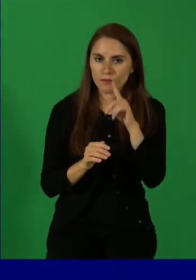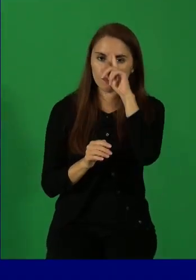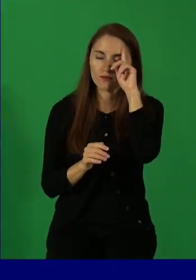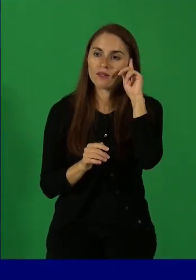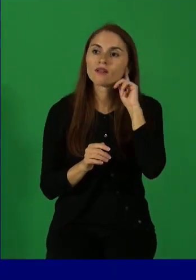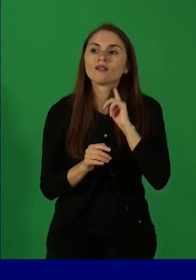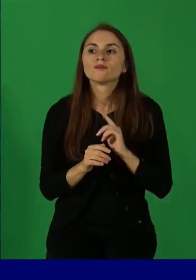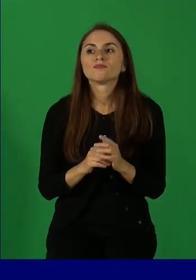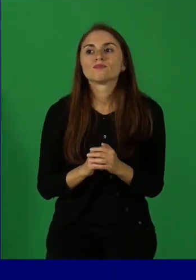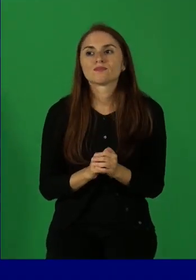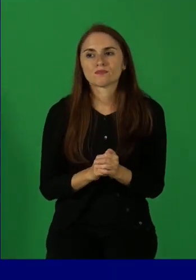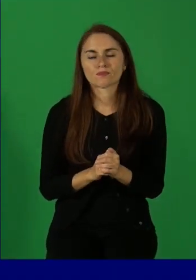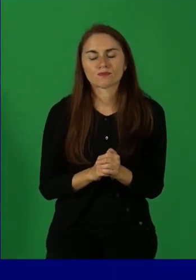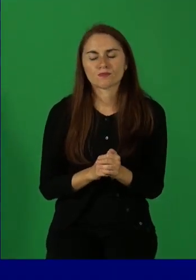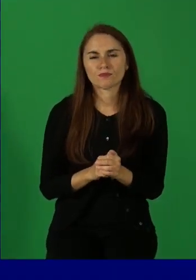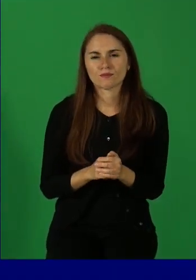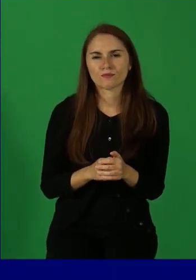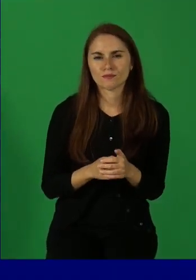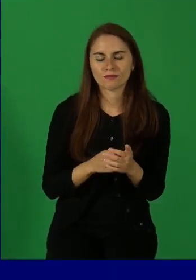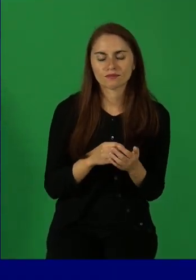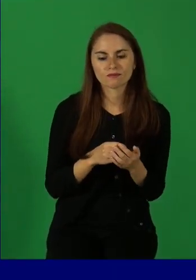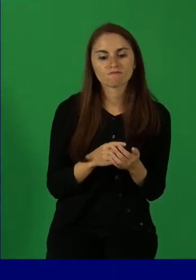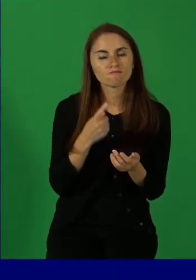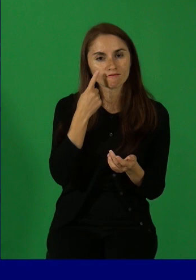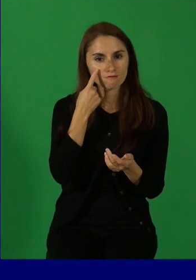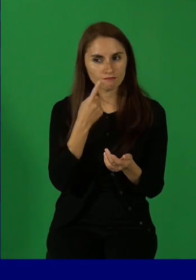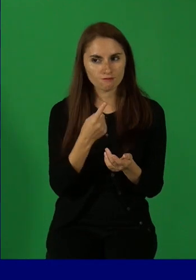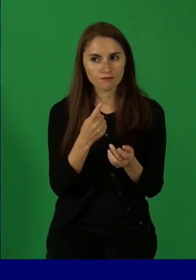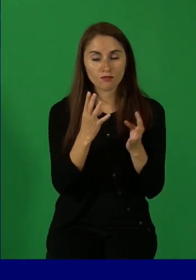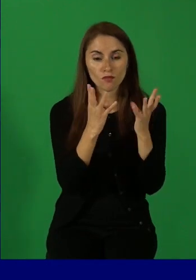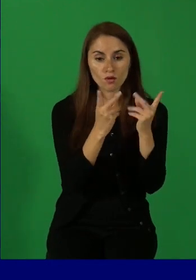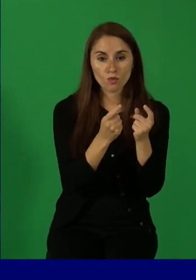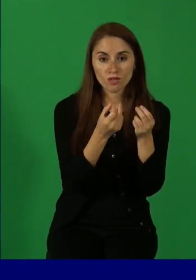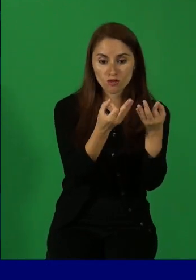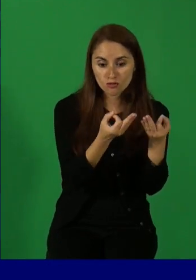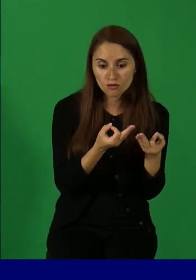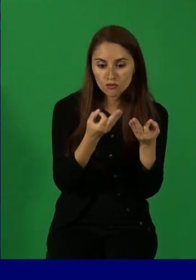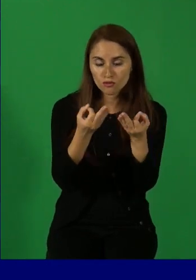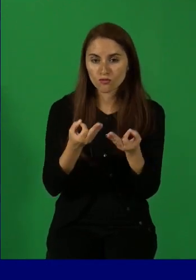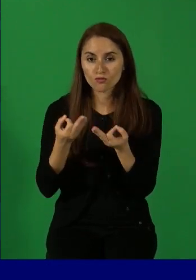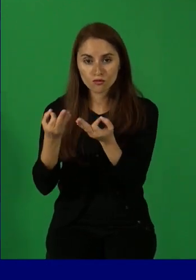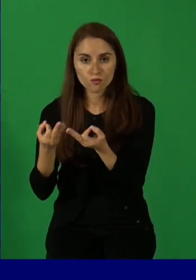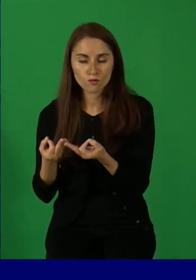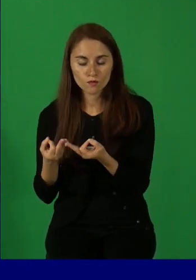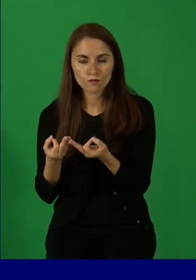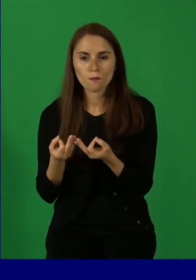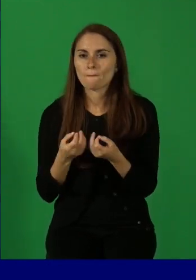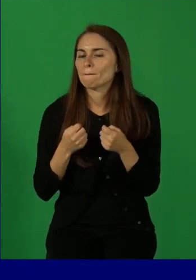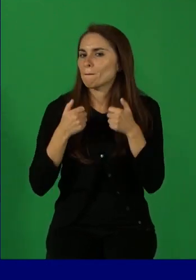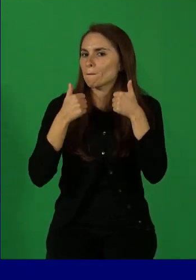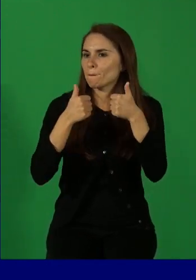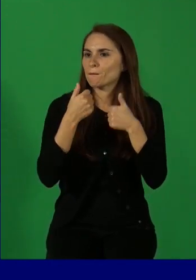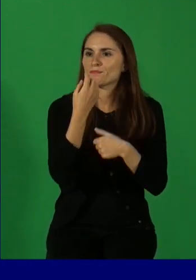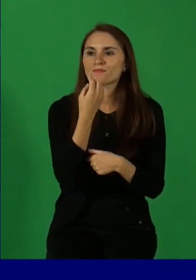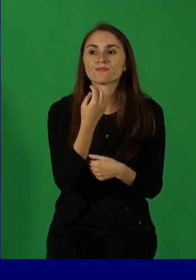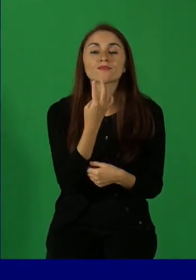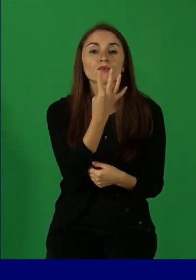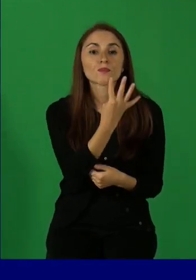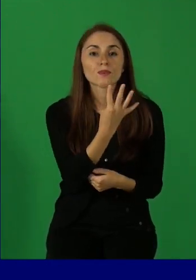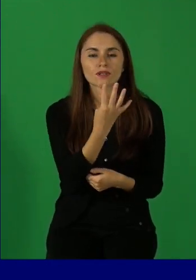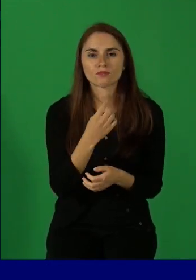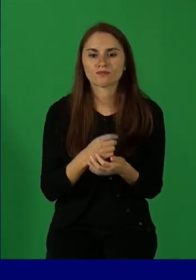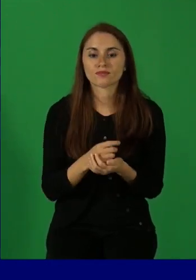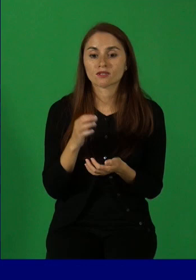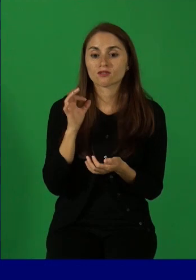quedaría esta división. ¿Cuántos elementos tiene cada grupo? Muy bien, 4. Y si estamos